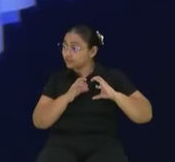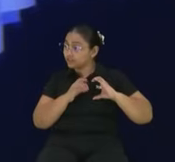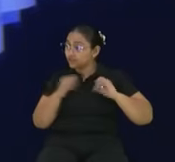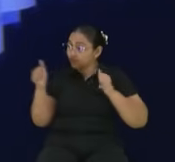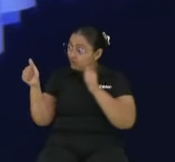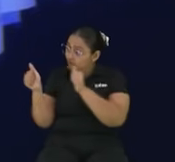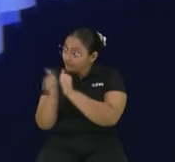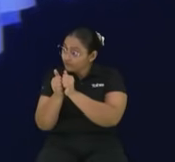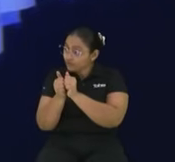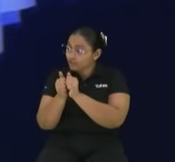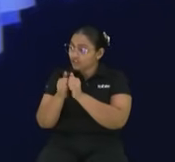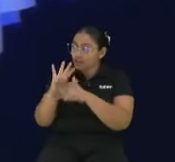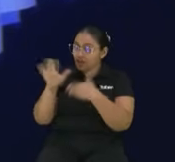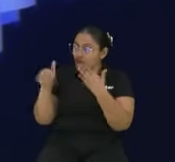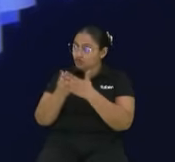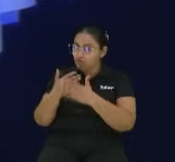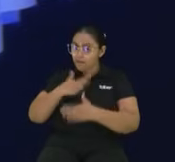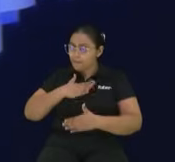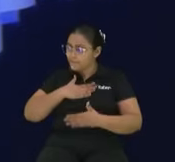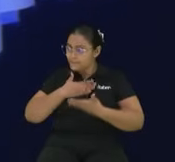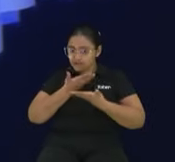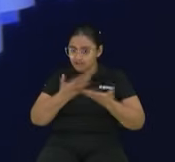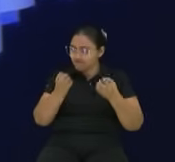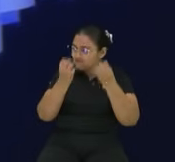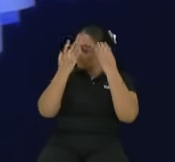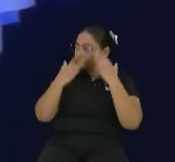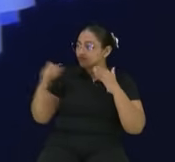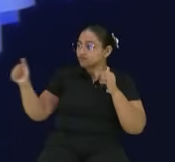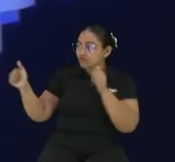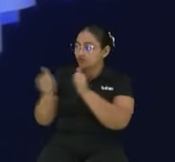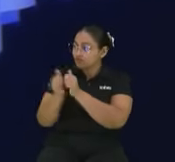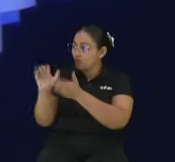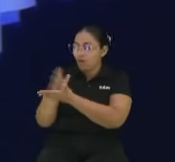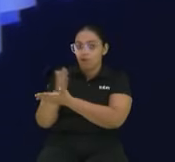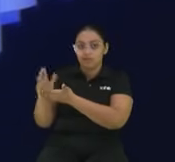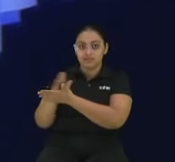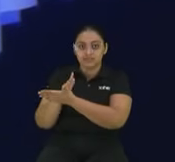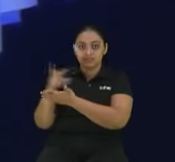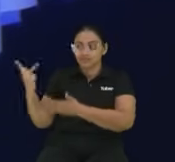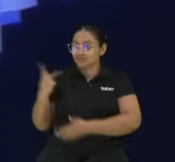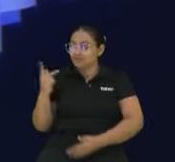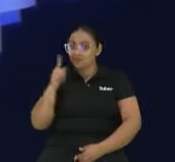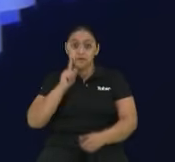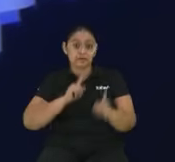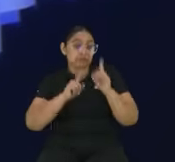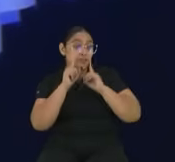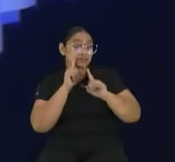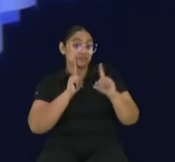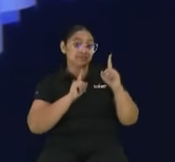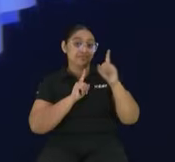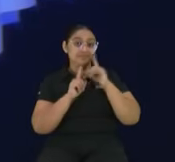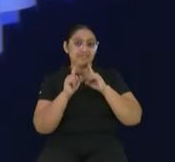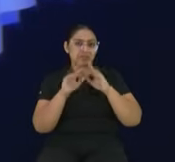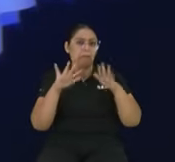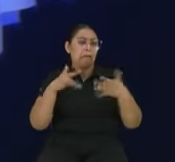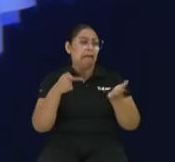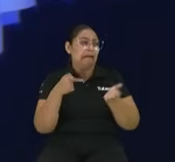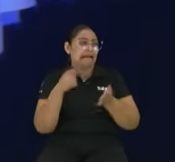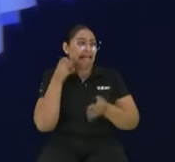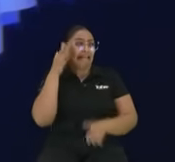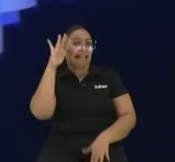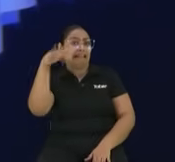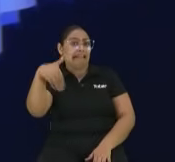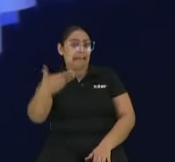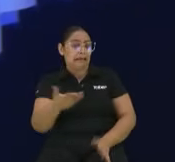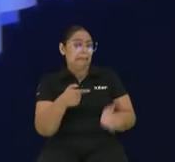partícipe de todos mis bienes Amén ahí lloran pero por las deudas que está adquiriendo